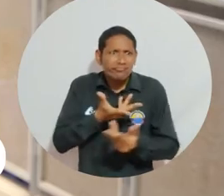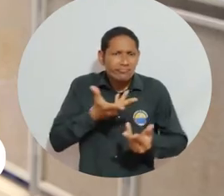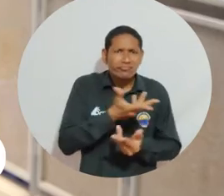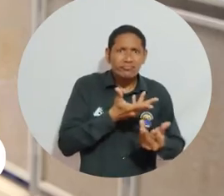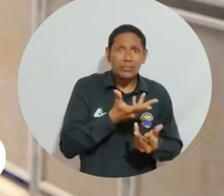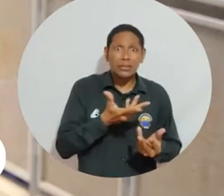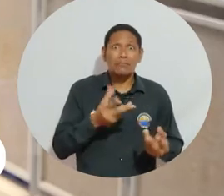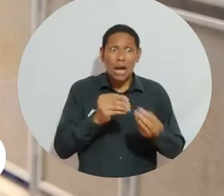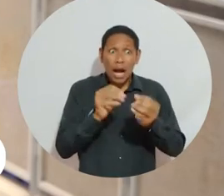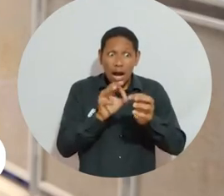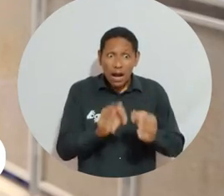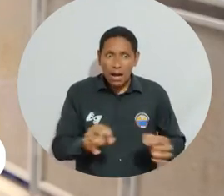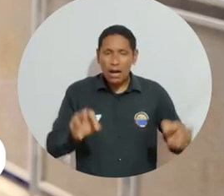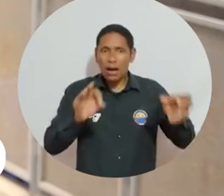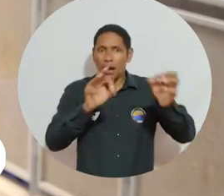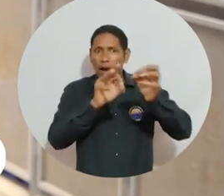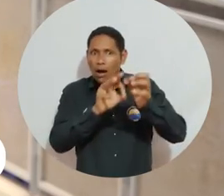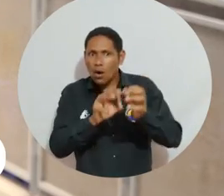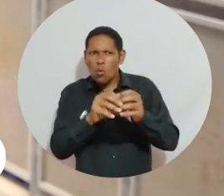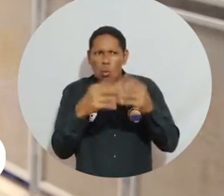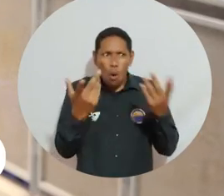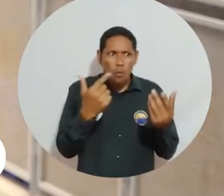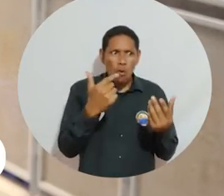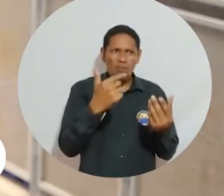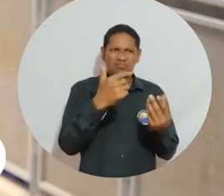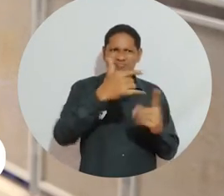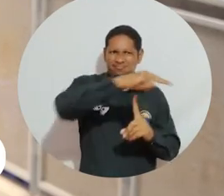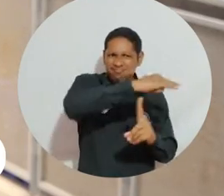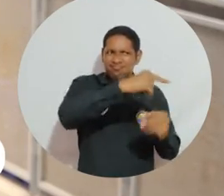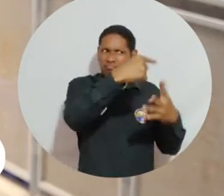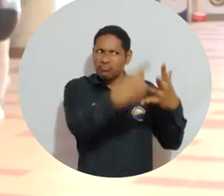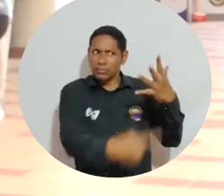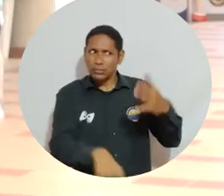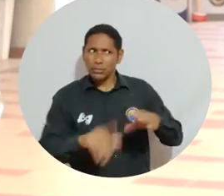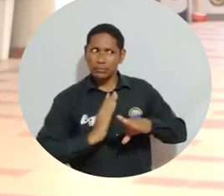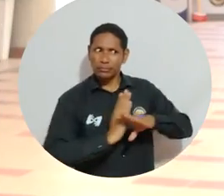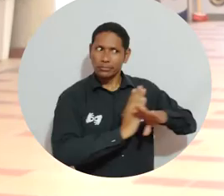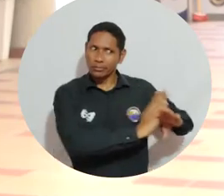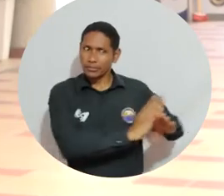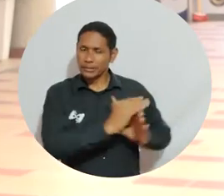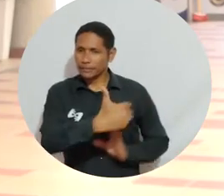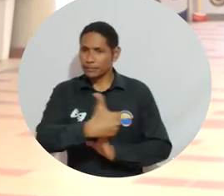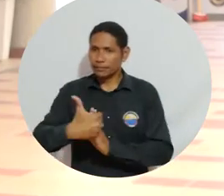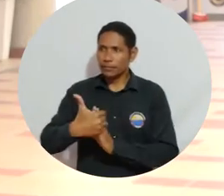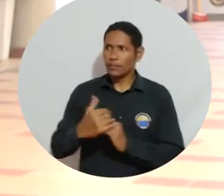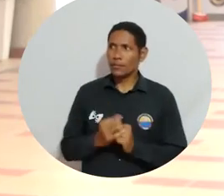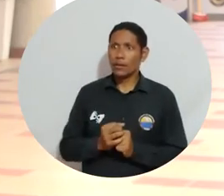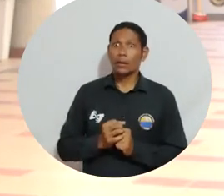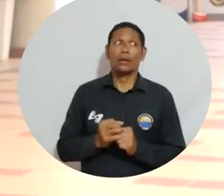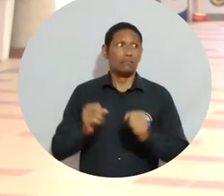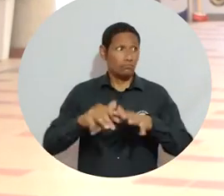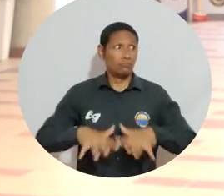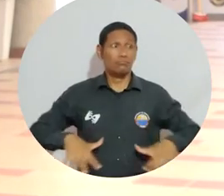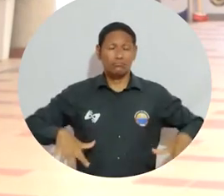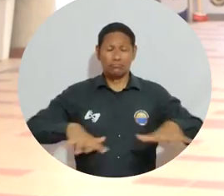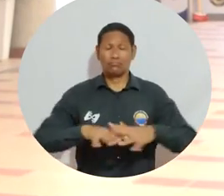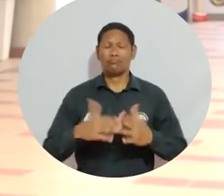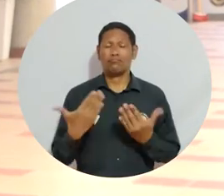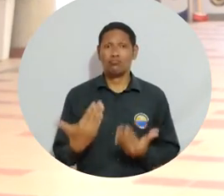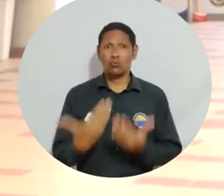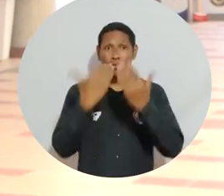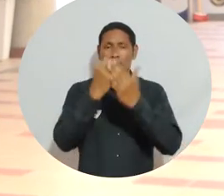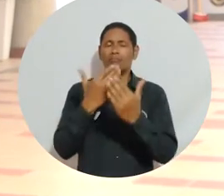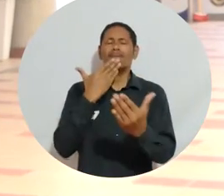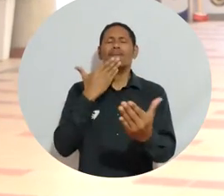así se puede lograr que se busque una mejor manera de evitar esto. Excelente el espacio. Primero que todo